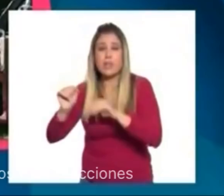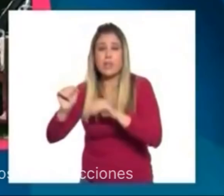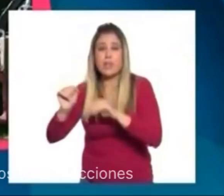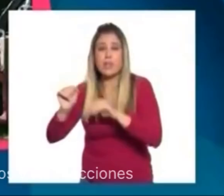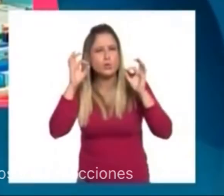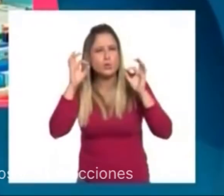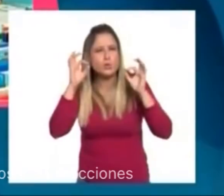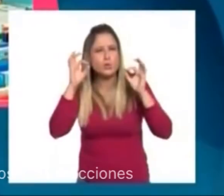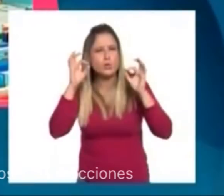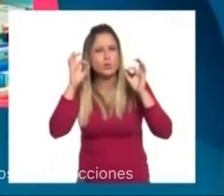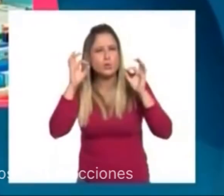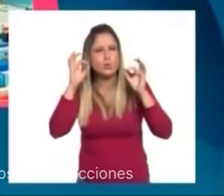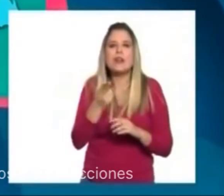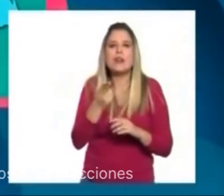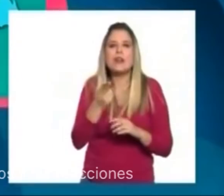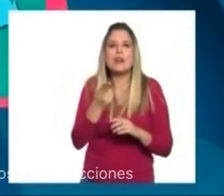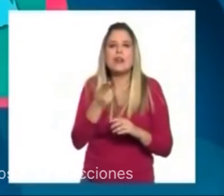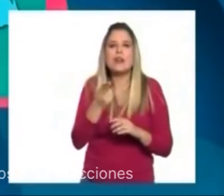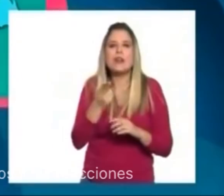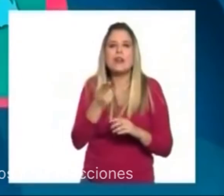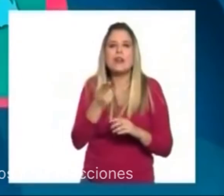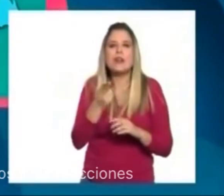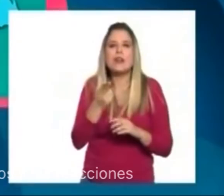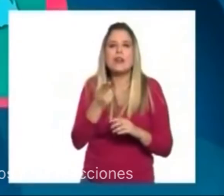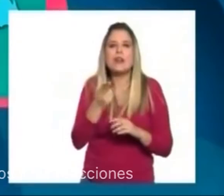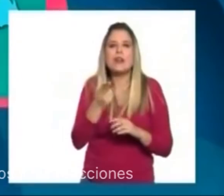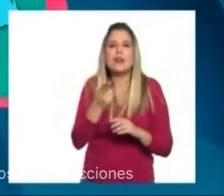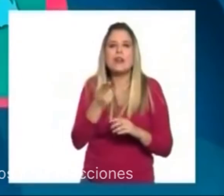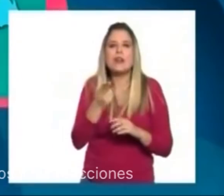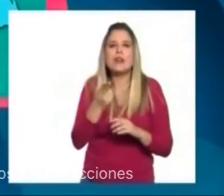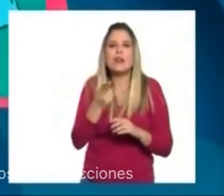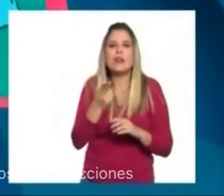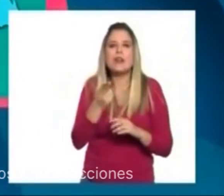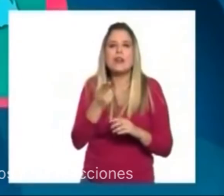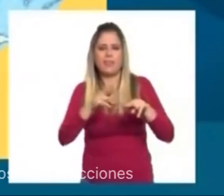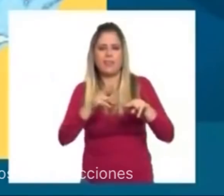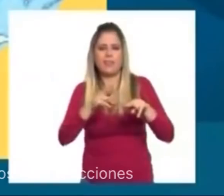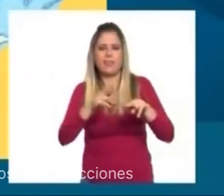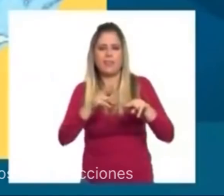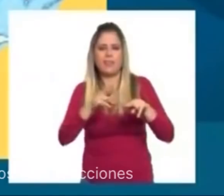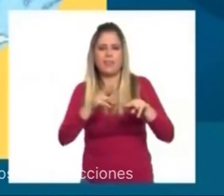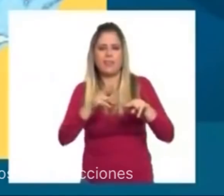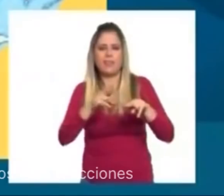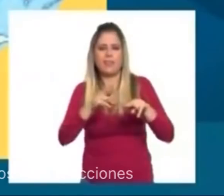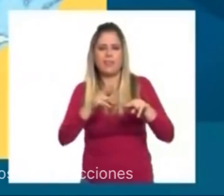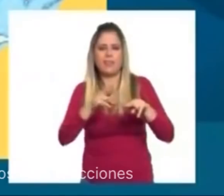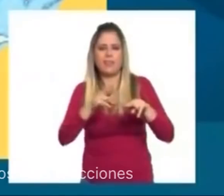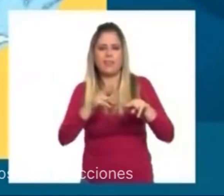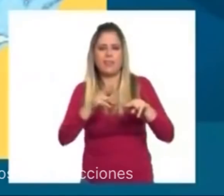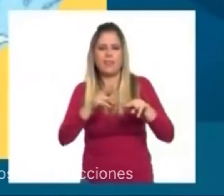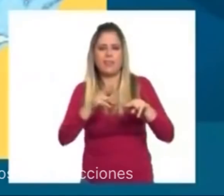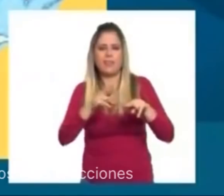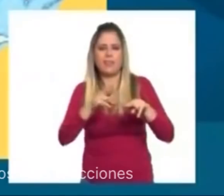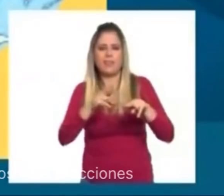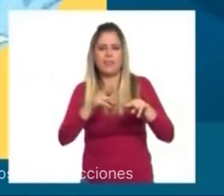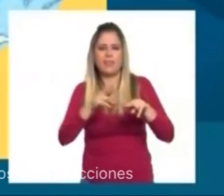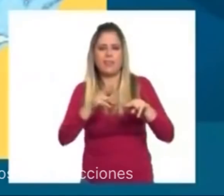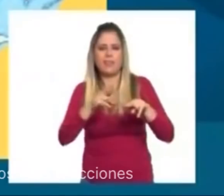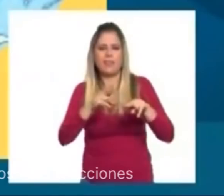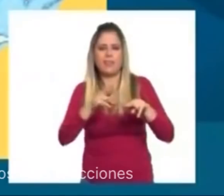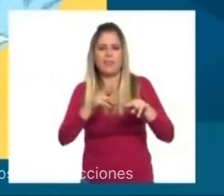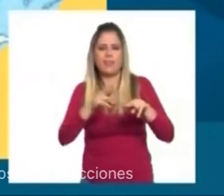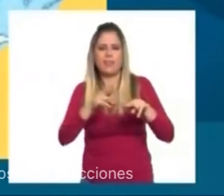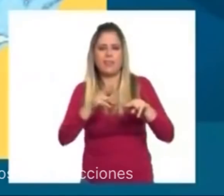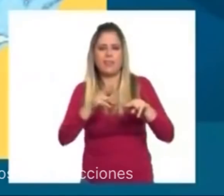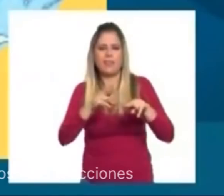este se congelaba. El transporte multimodal ayuda a que el transporte sea más eficiente y organizado. Veamos ahora de qué manera se